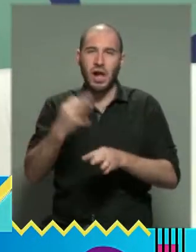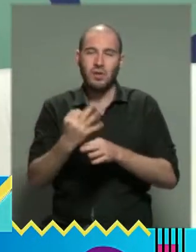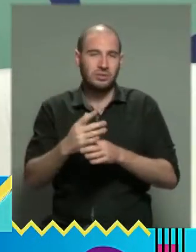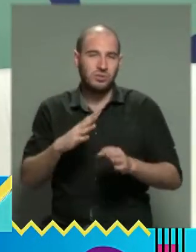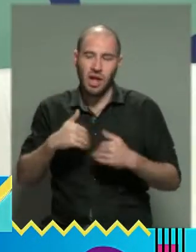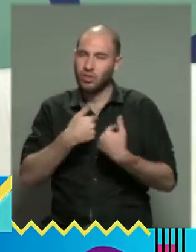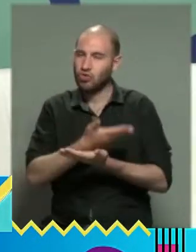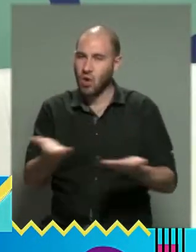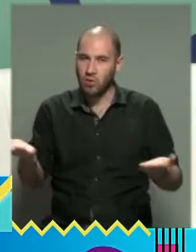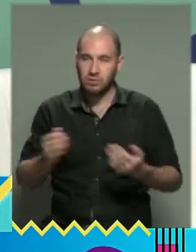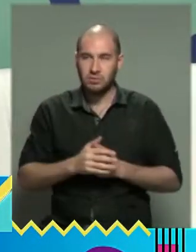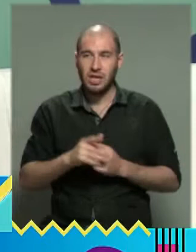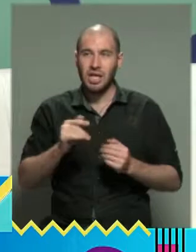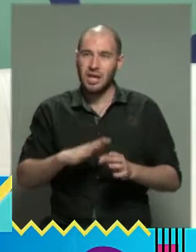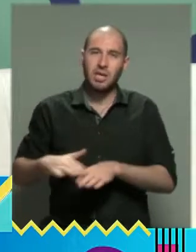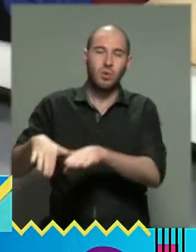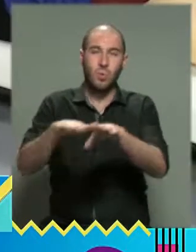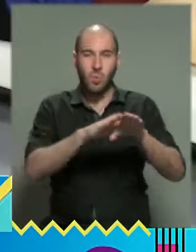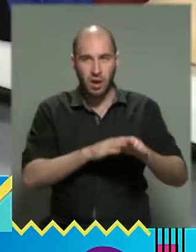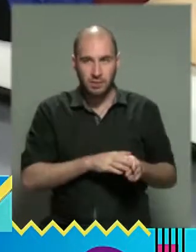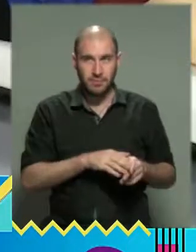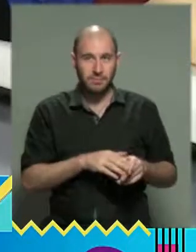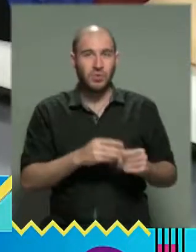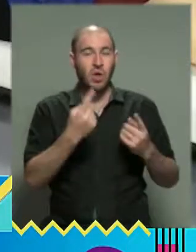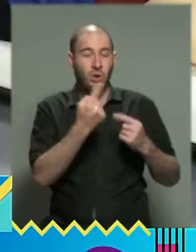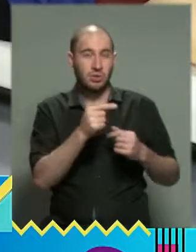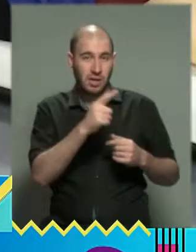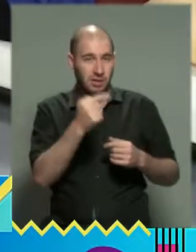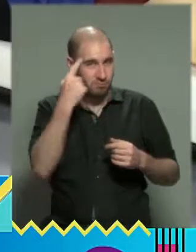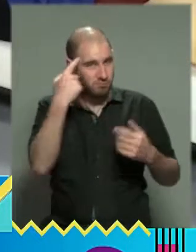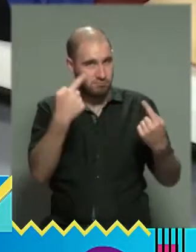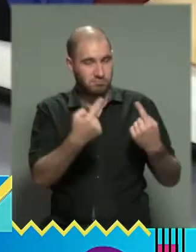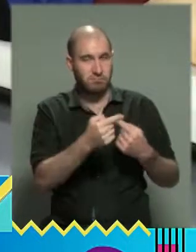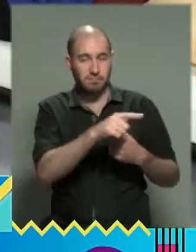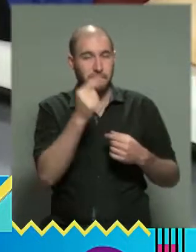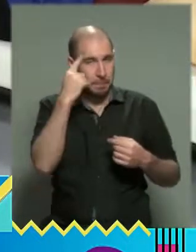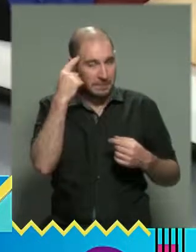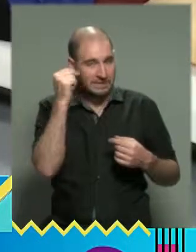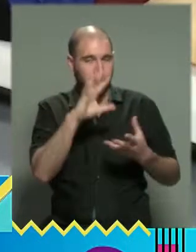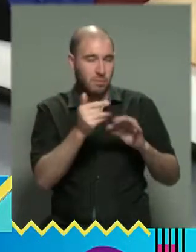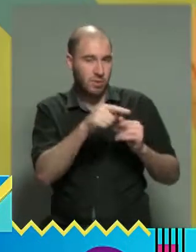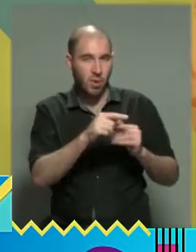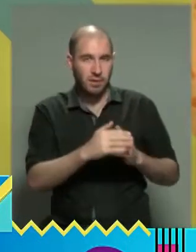para todos. Bueno, debe ser igualitaria. Agregando a la línea de pensamiento de la diputada,